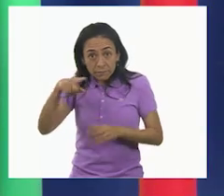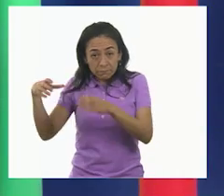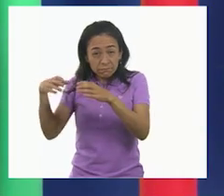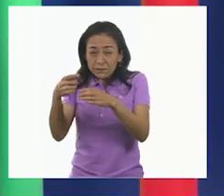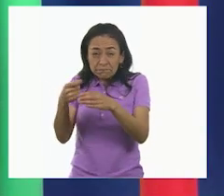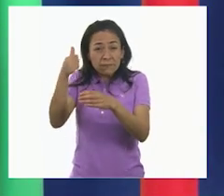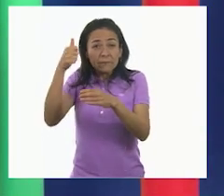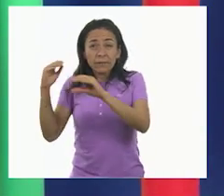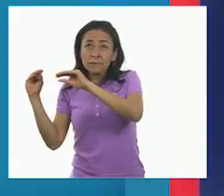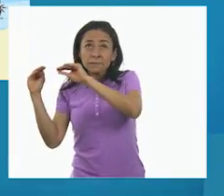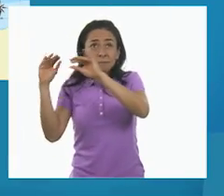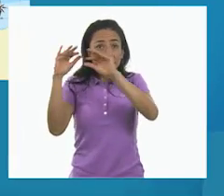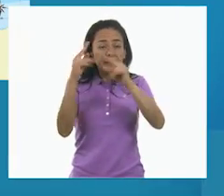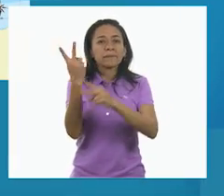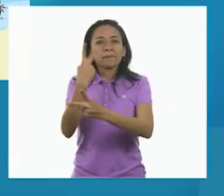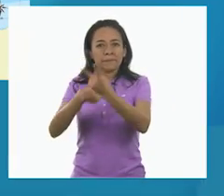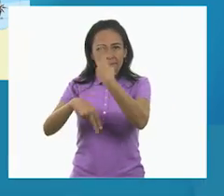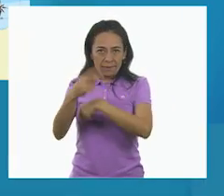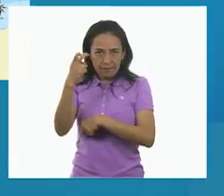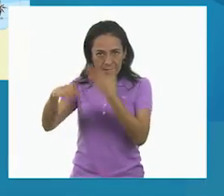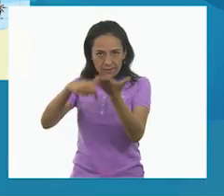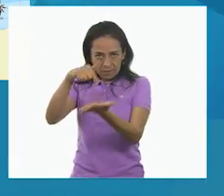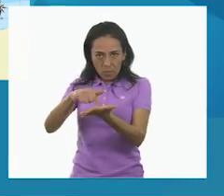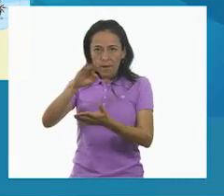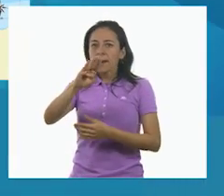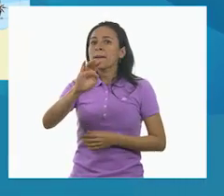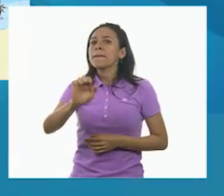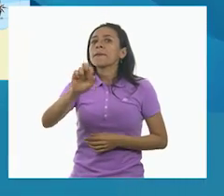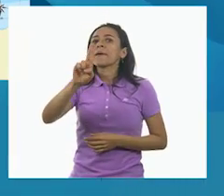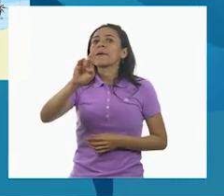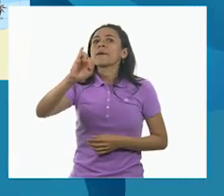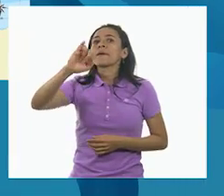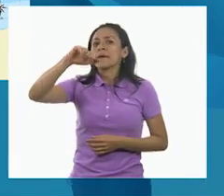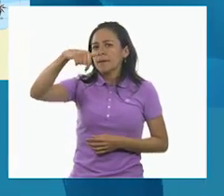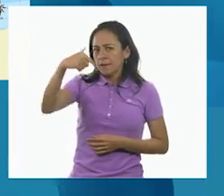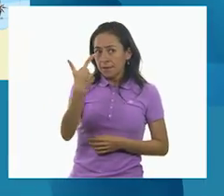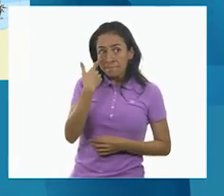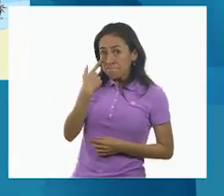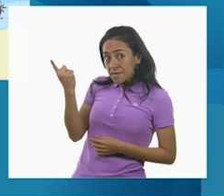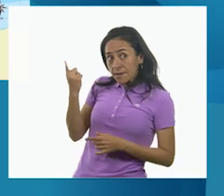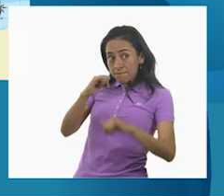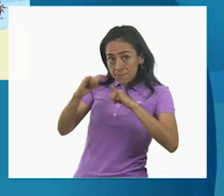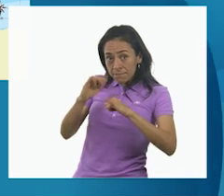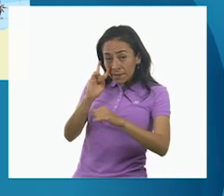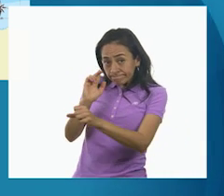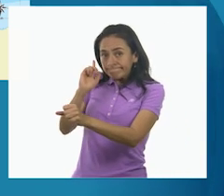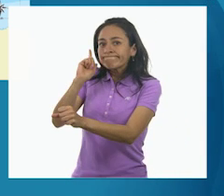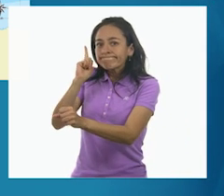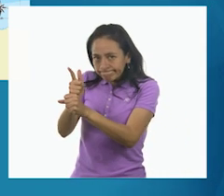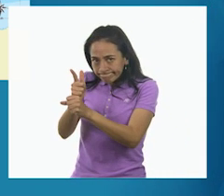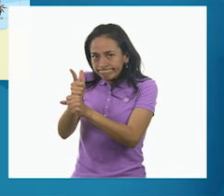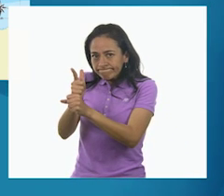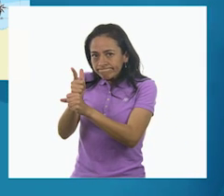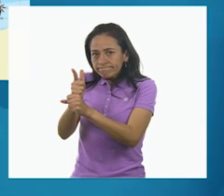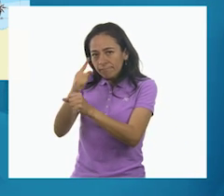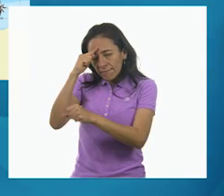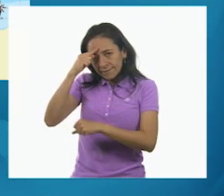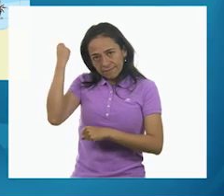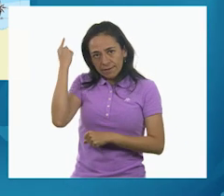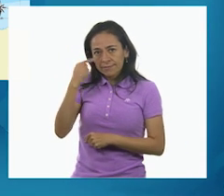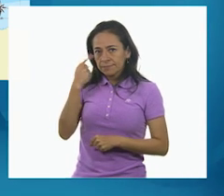el estrecho de Bering, que en este mapa lo podemos ver claramente.